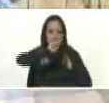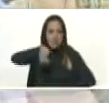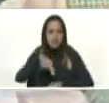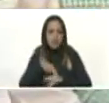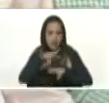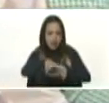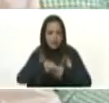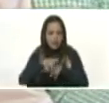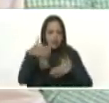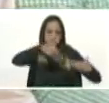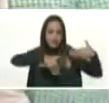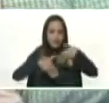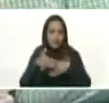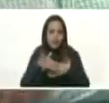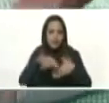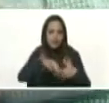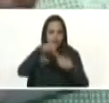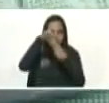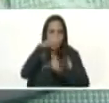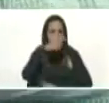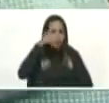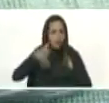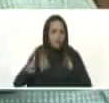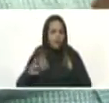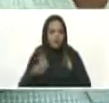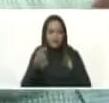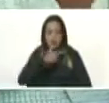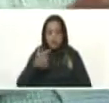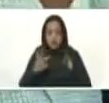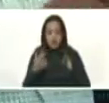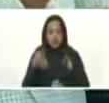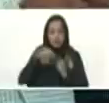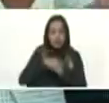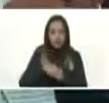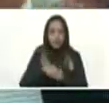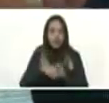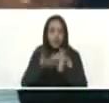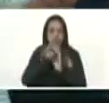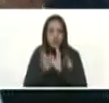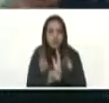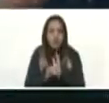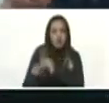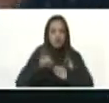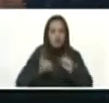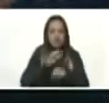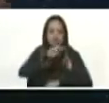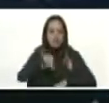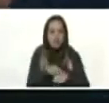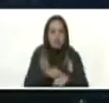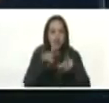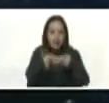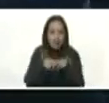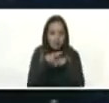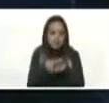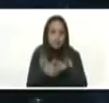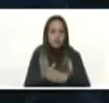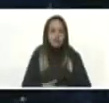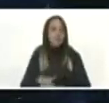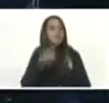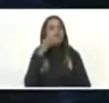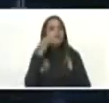Campesino electos por el pueblo como constituyentes del Movimiento Nacional Campesino en esa experiencia tan hermosa de